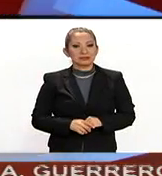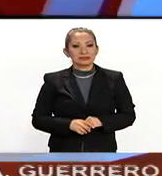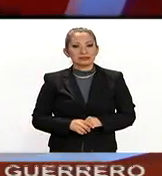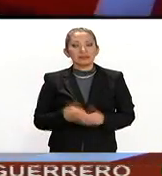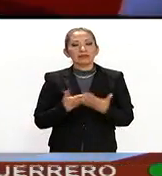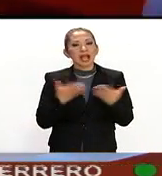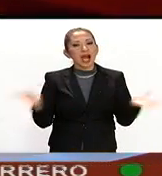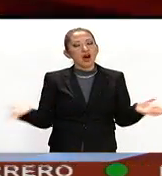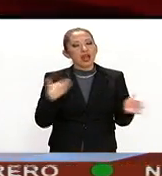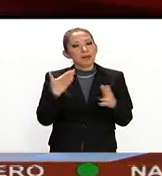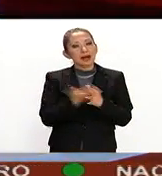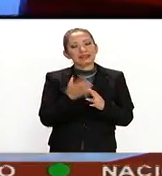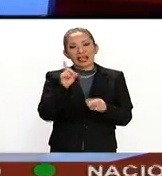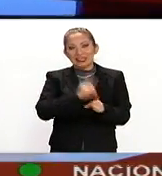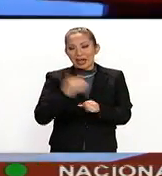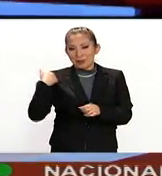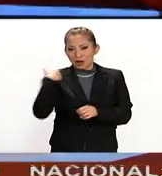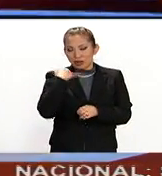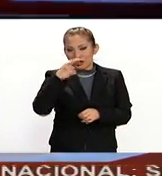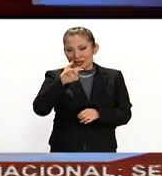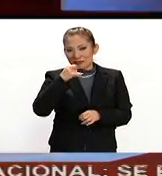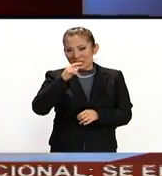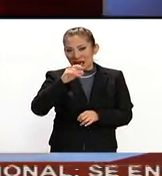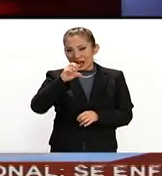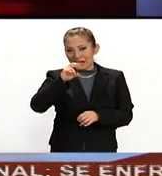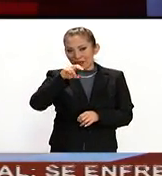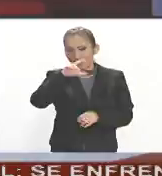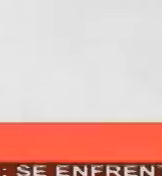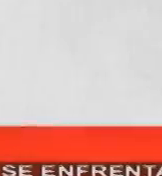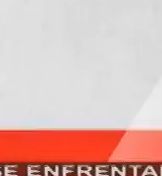Ahora vamos a nuestra sección Al Día con la Moda con Jimena Cardona.